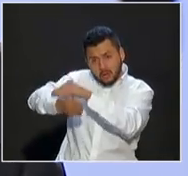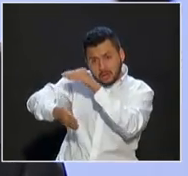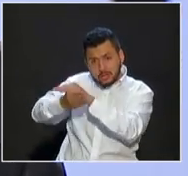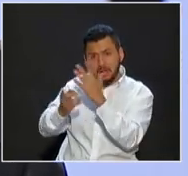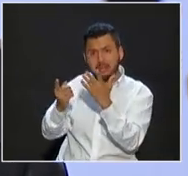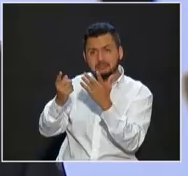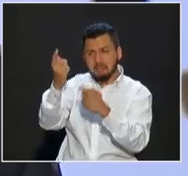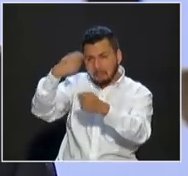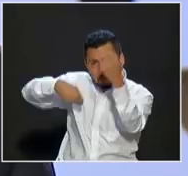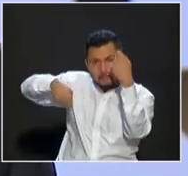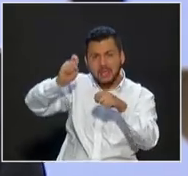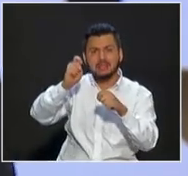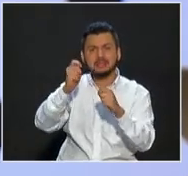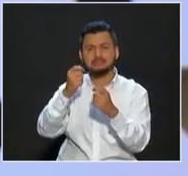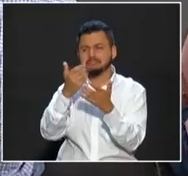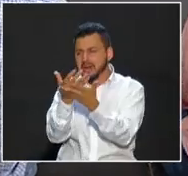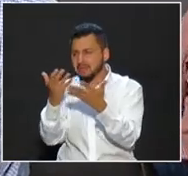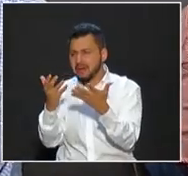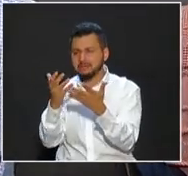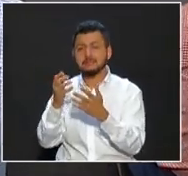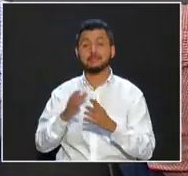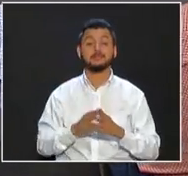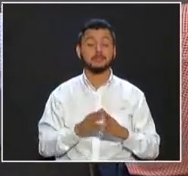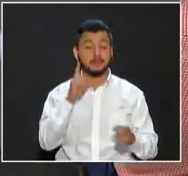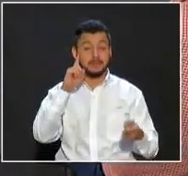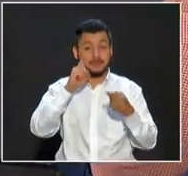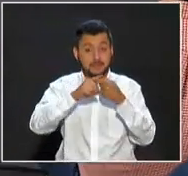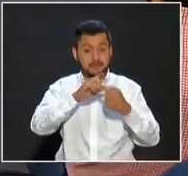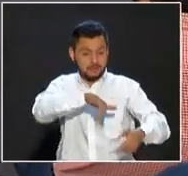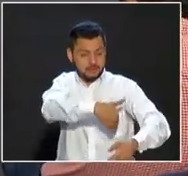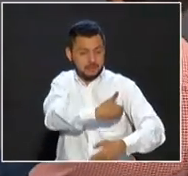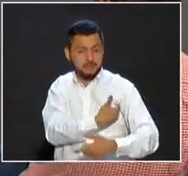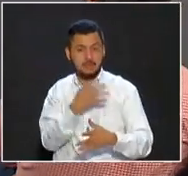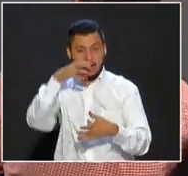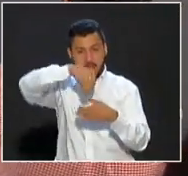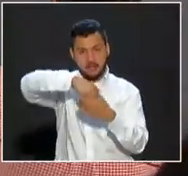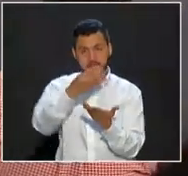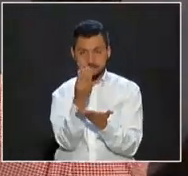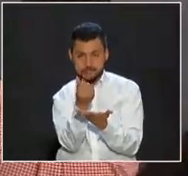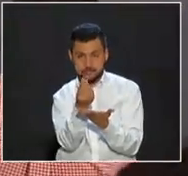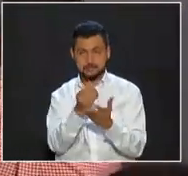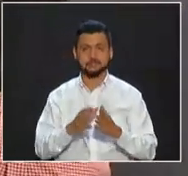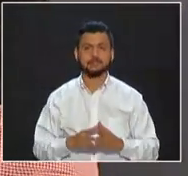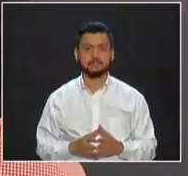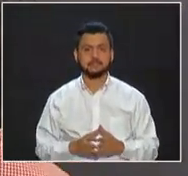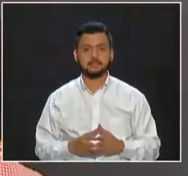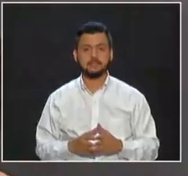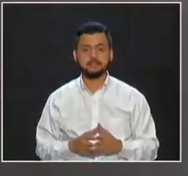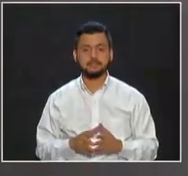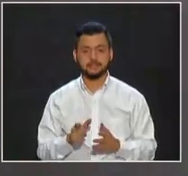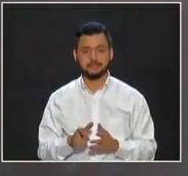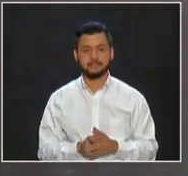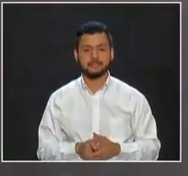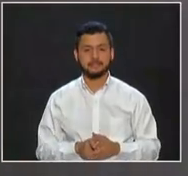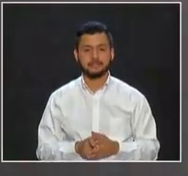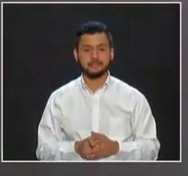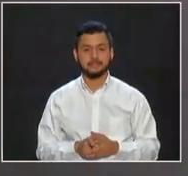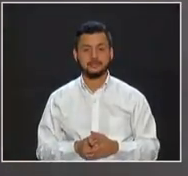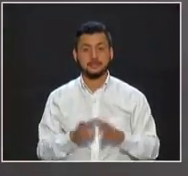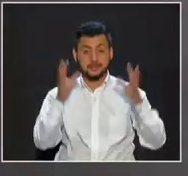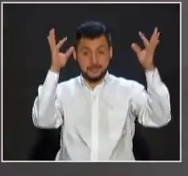gobierno departamental a la secretaria de hacienda es un minuto adicional antes marcela de este sombrero sale